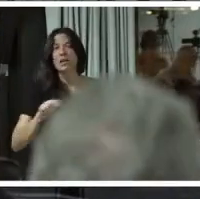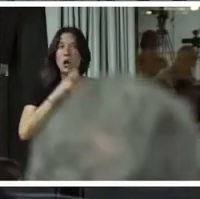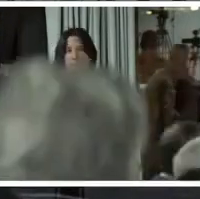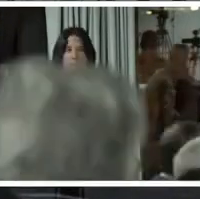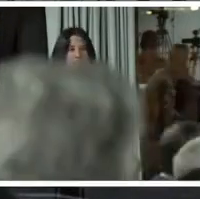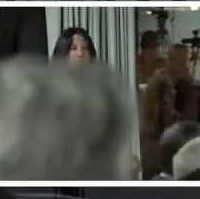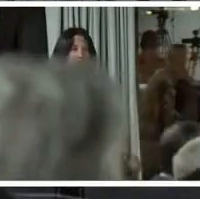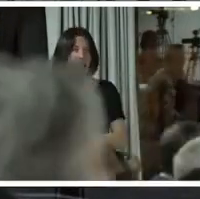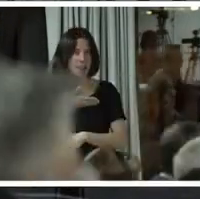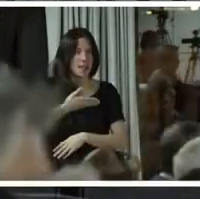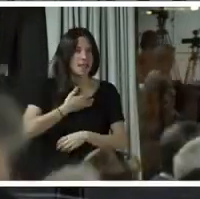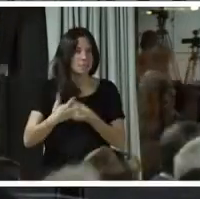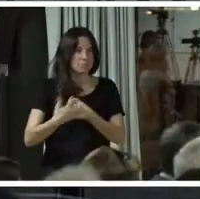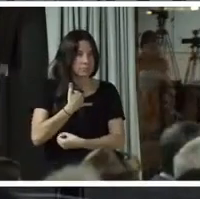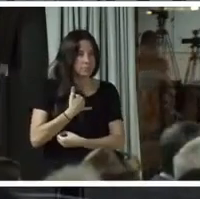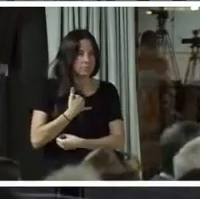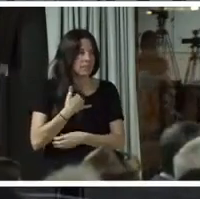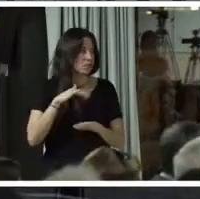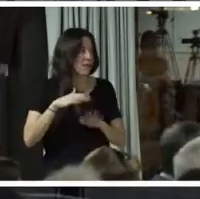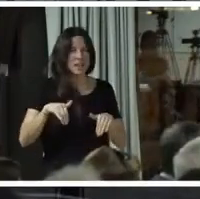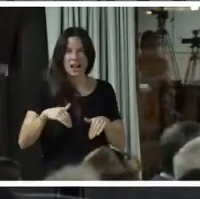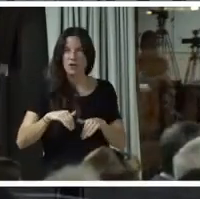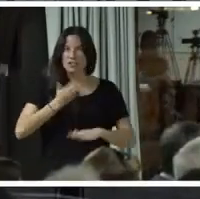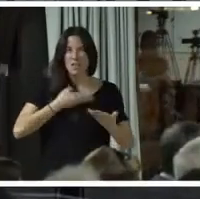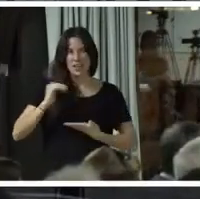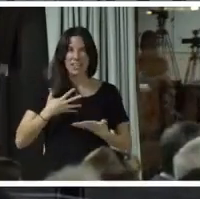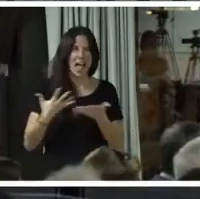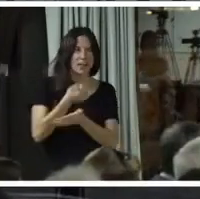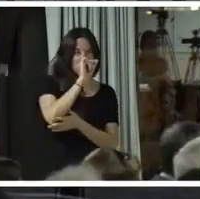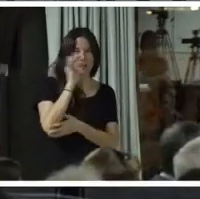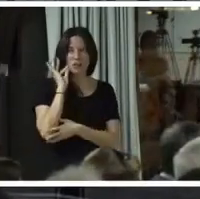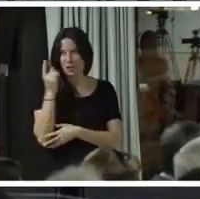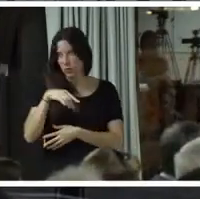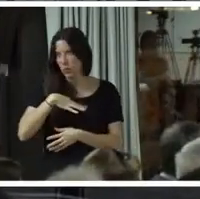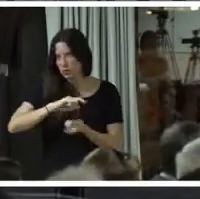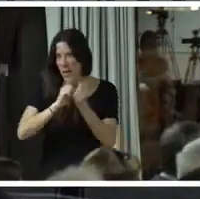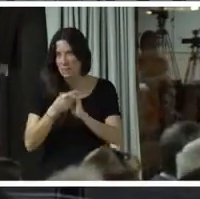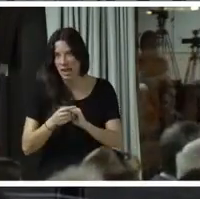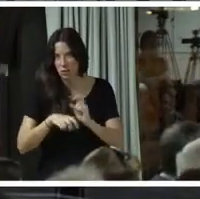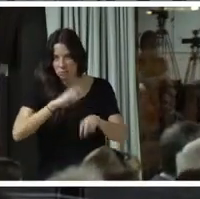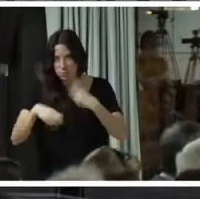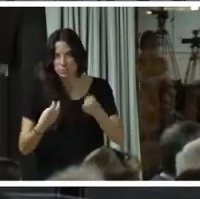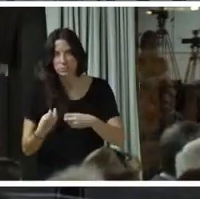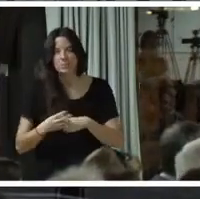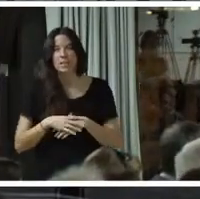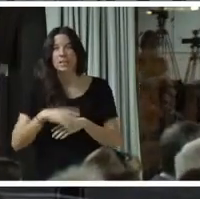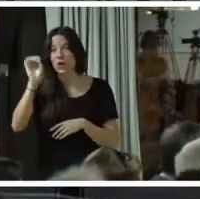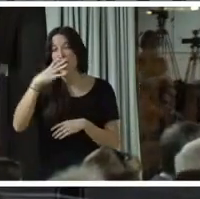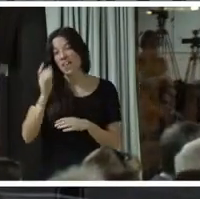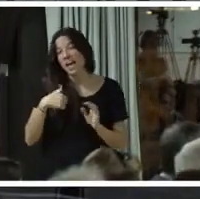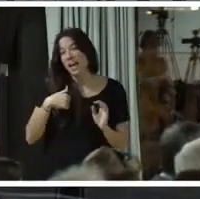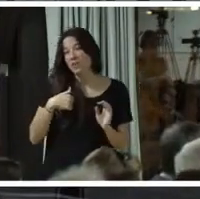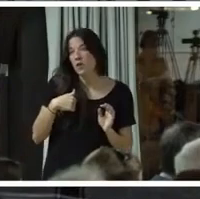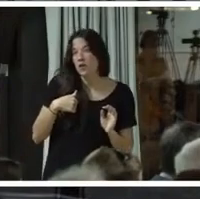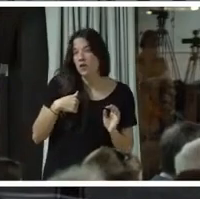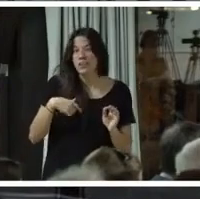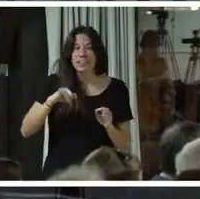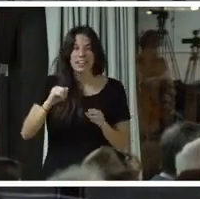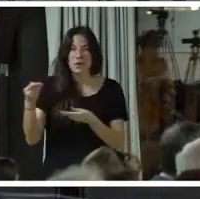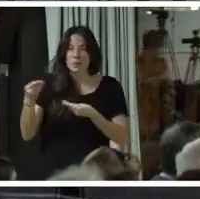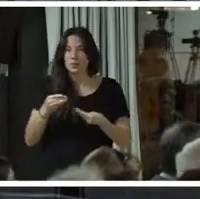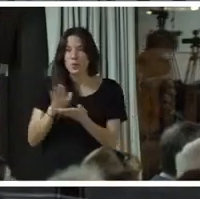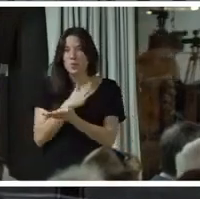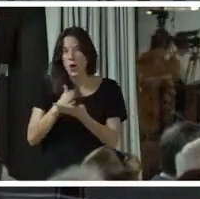es personal todas podemos eh cambiarlo y y bueno con esa idea Yo la verdad que también trae un poema no ha sido muy